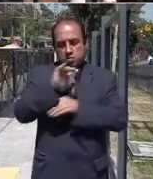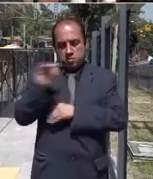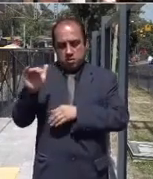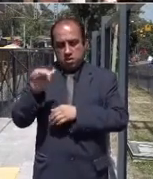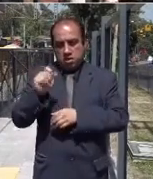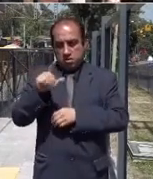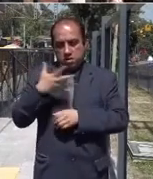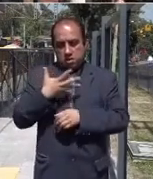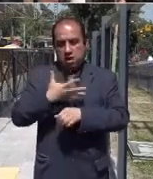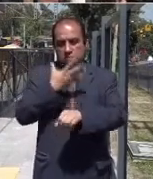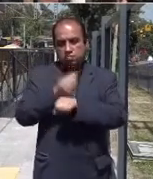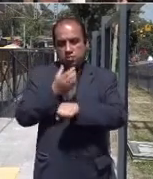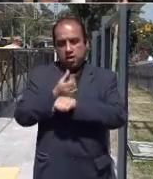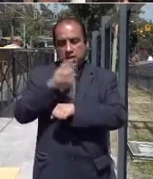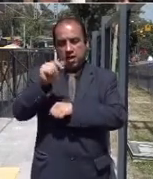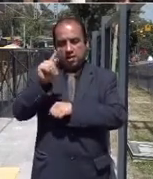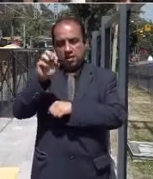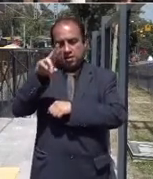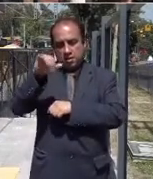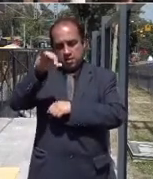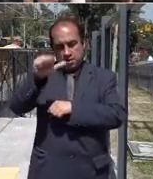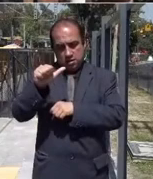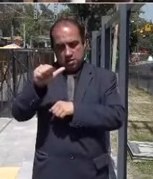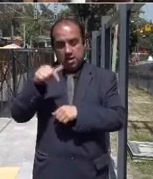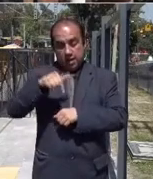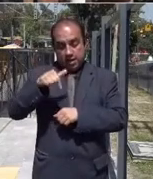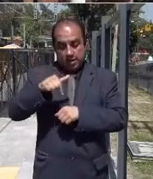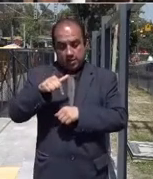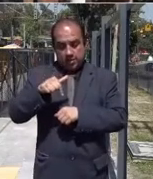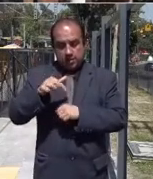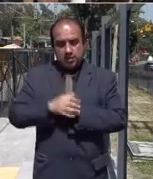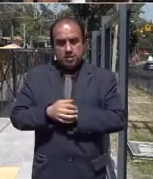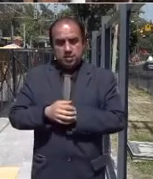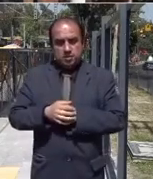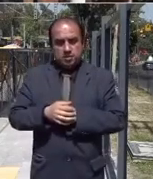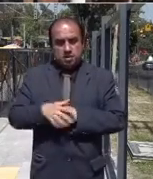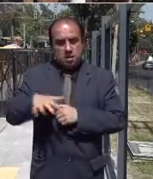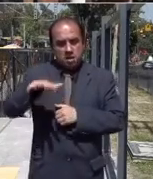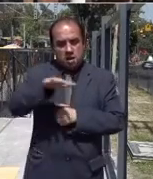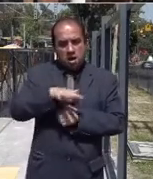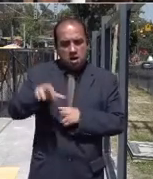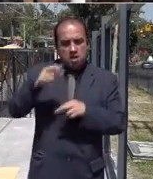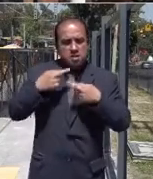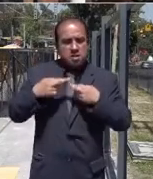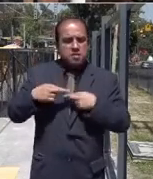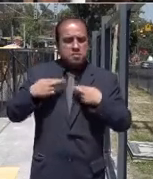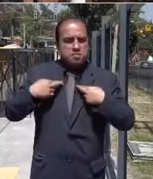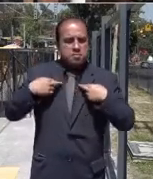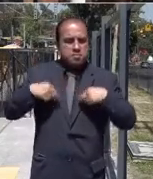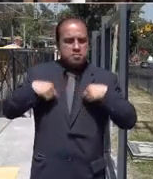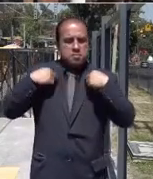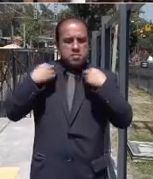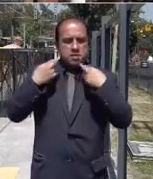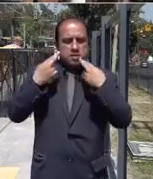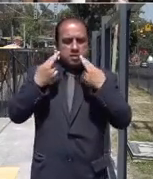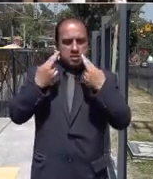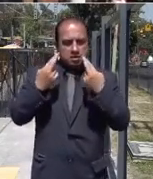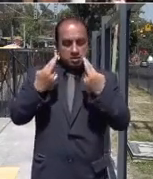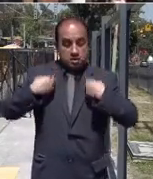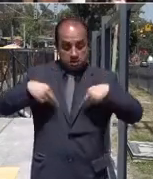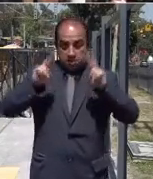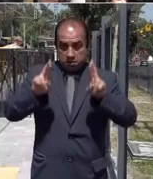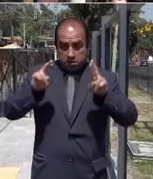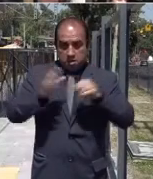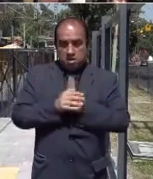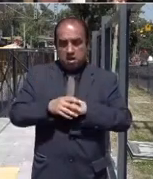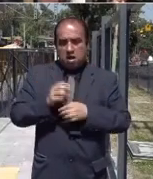la catenaria. Entonces, este tramo de lo que representa la inversión en todo el tren ligero